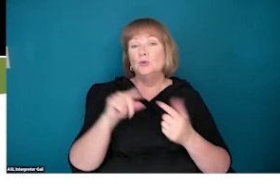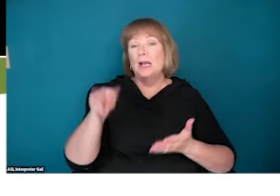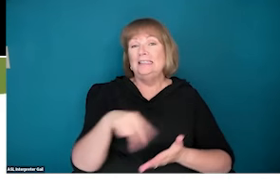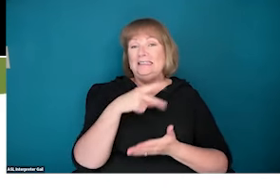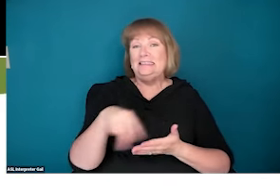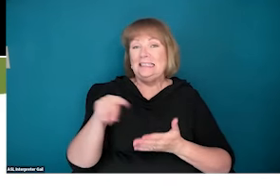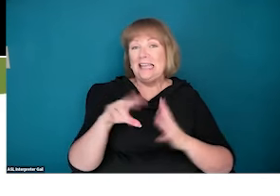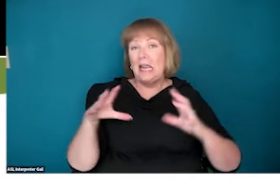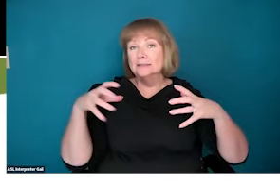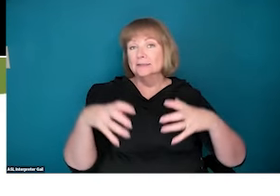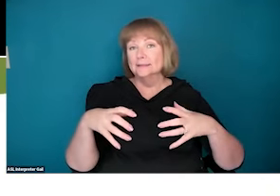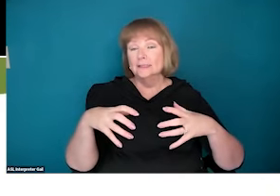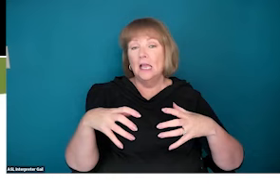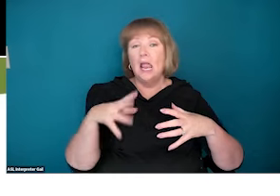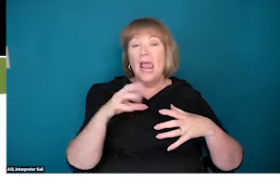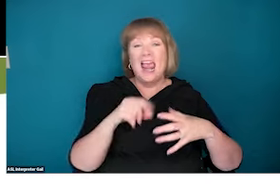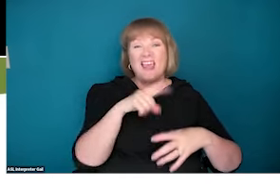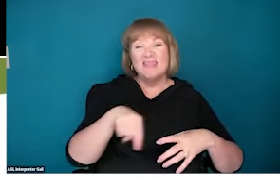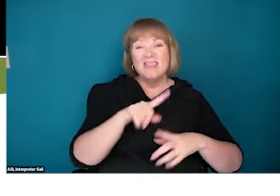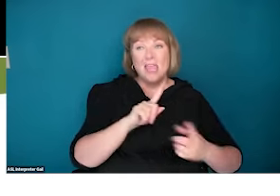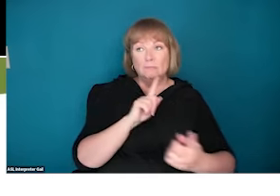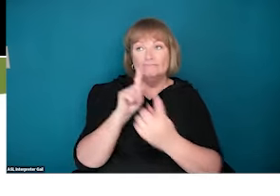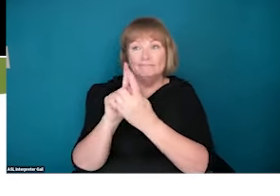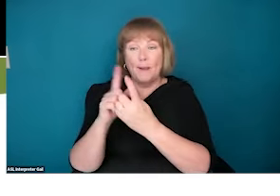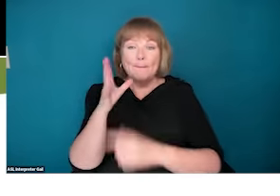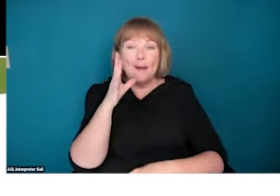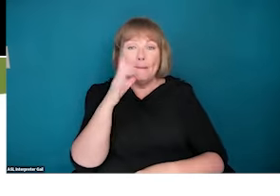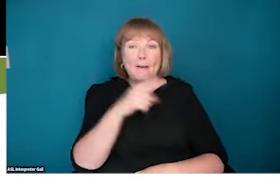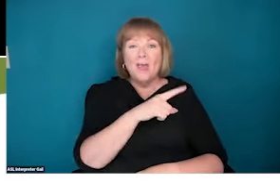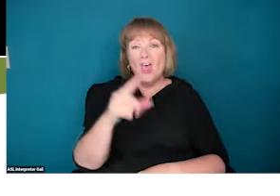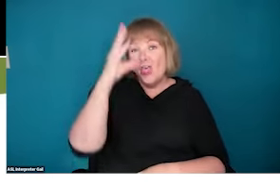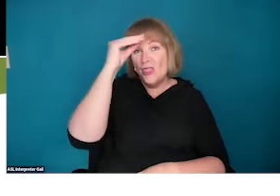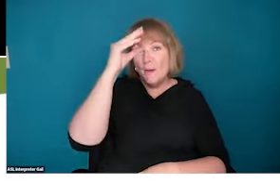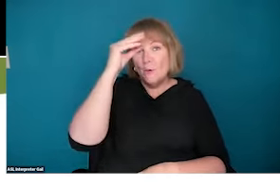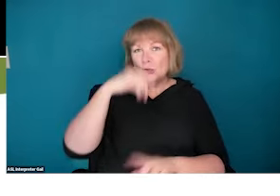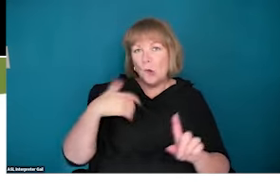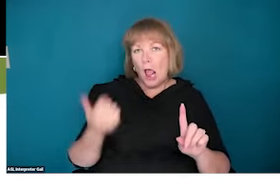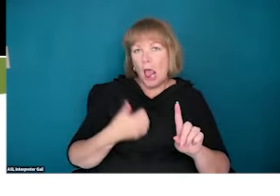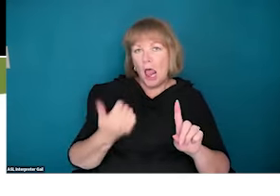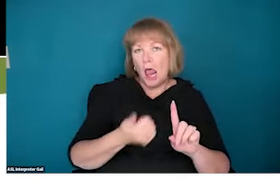estaba en un baile y ellos fueron